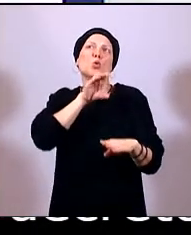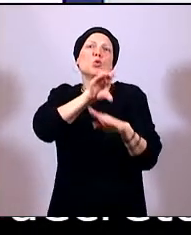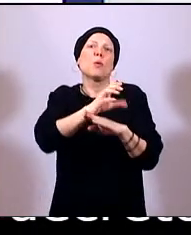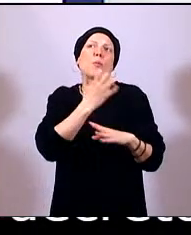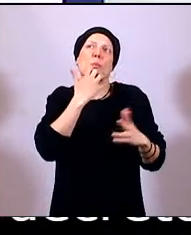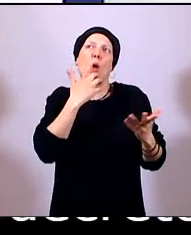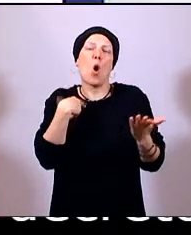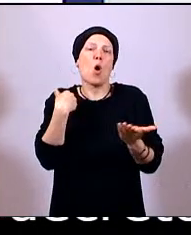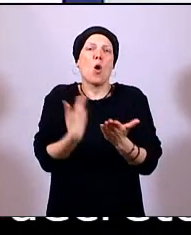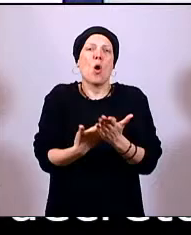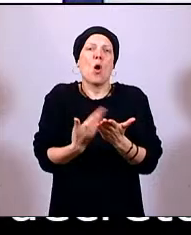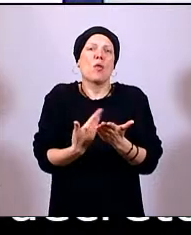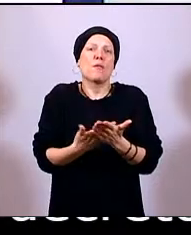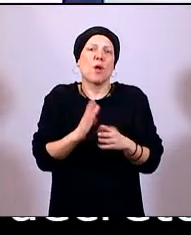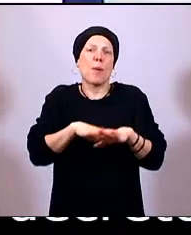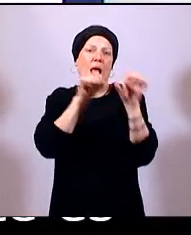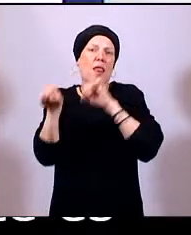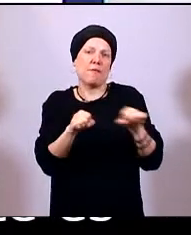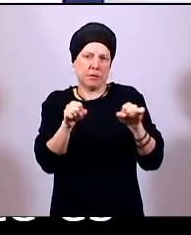las certificaciones para defensa.